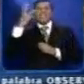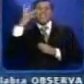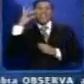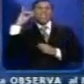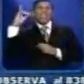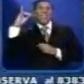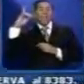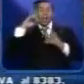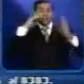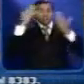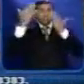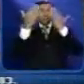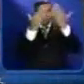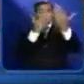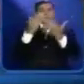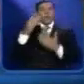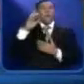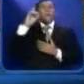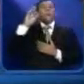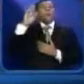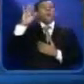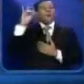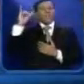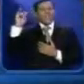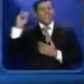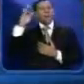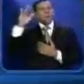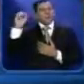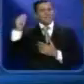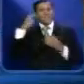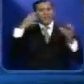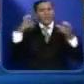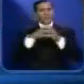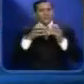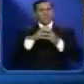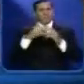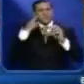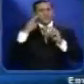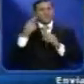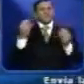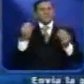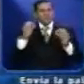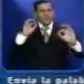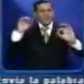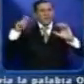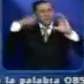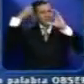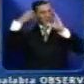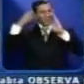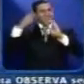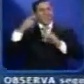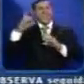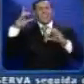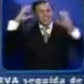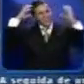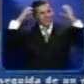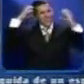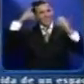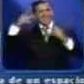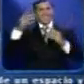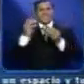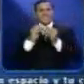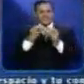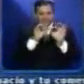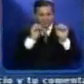Así es, Woody y Buzz regresan junto a su pandilla, pero esta vez en formato 3D. Disney y Pixar se preparan para el lanzamiento